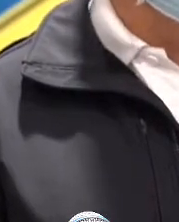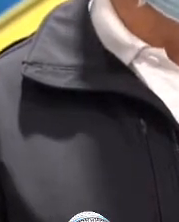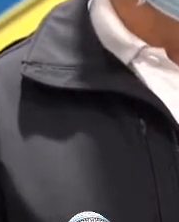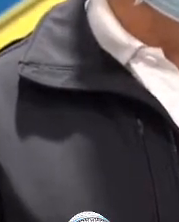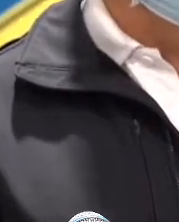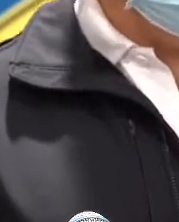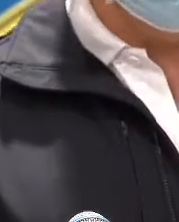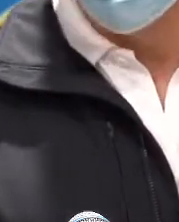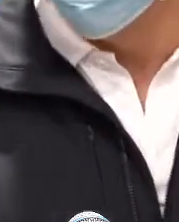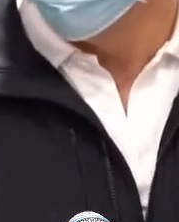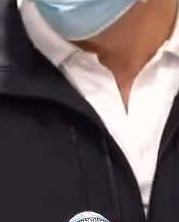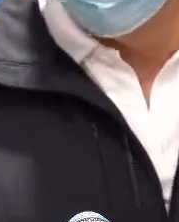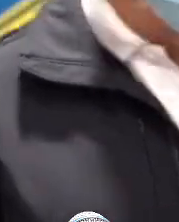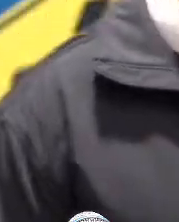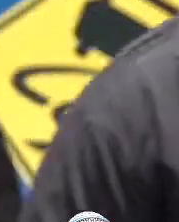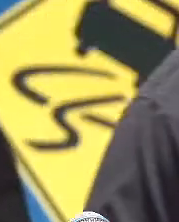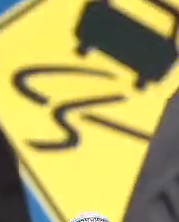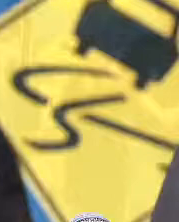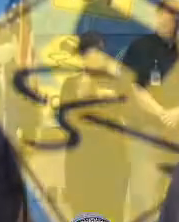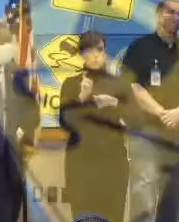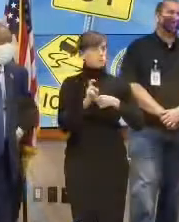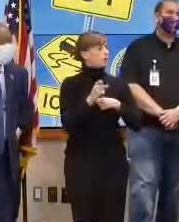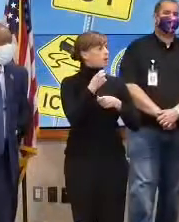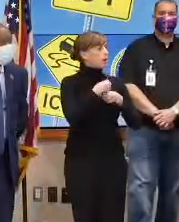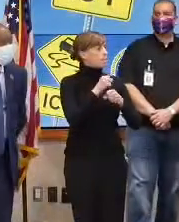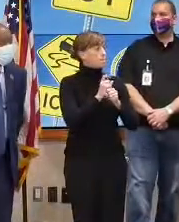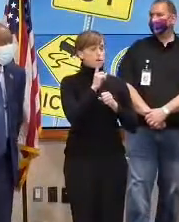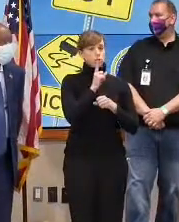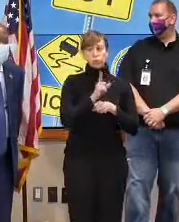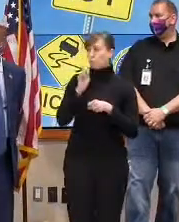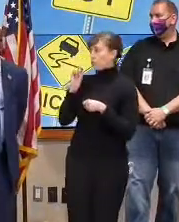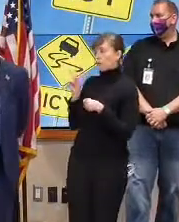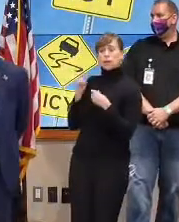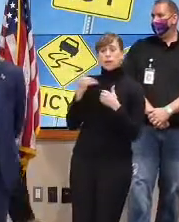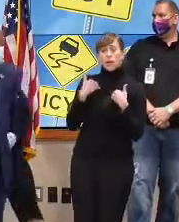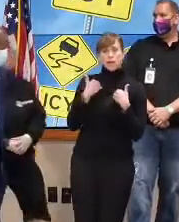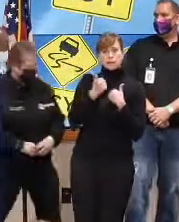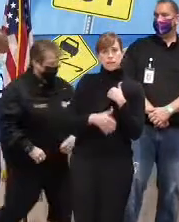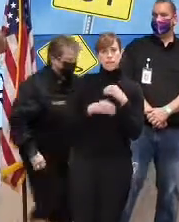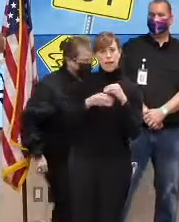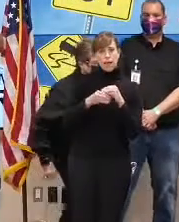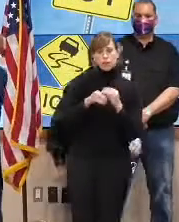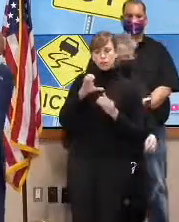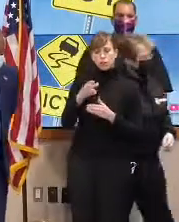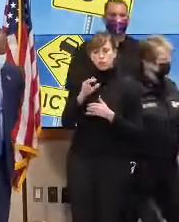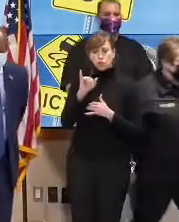evaluación. Sí. I just want to make sure if Chief Christensen has anything to add.